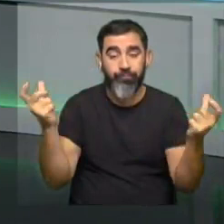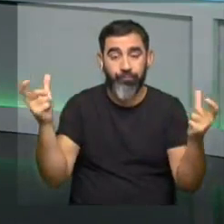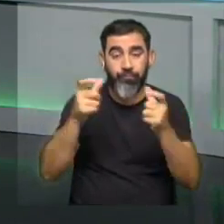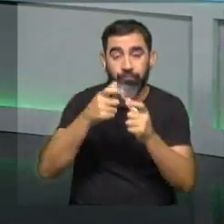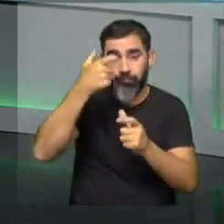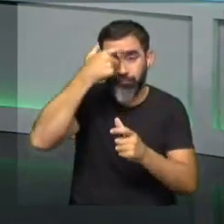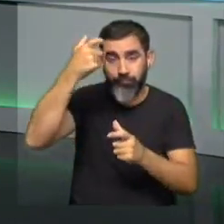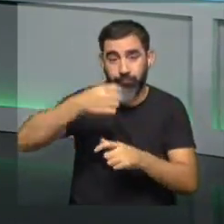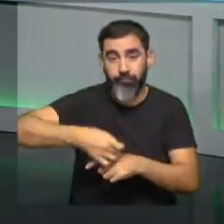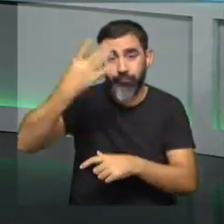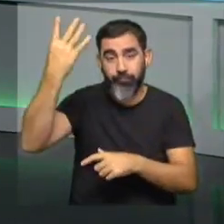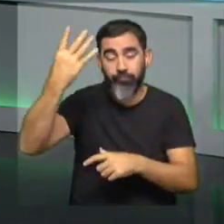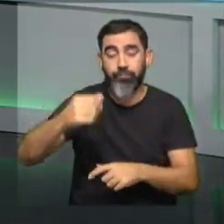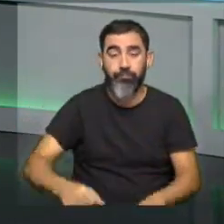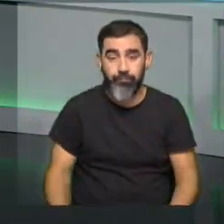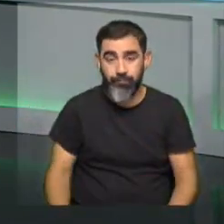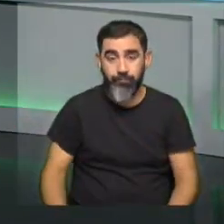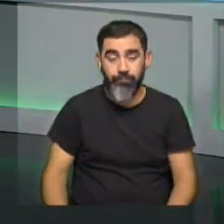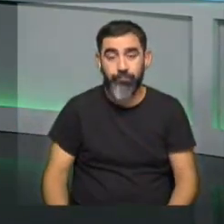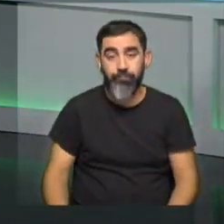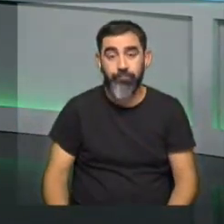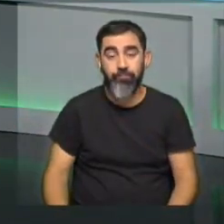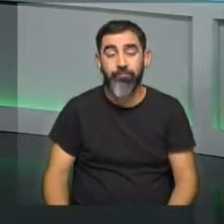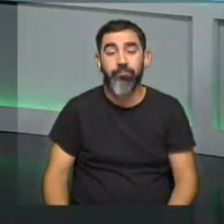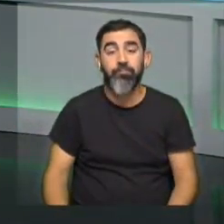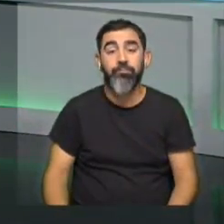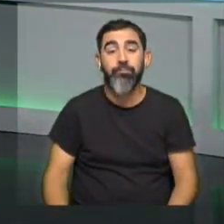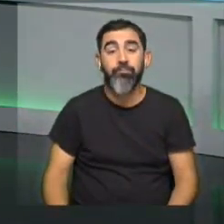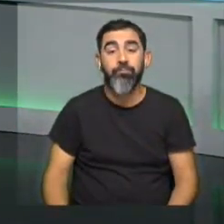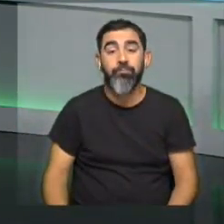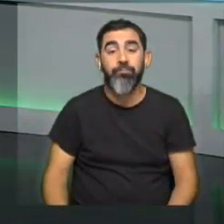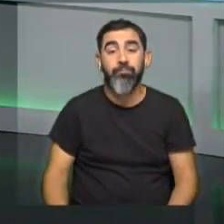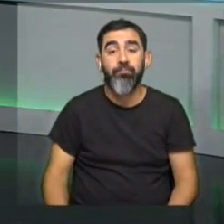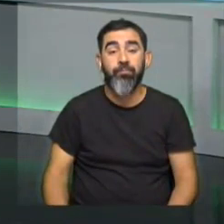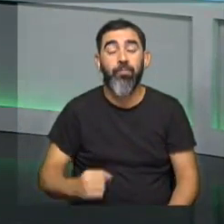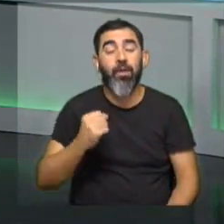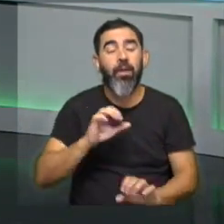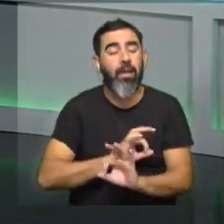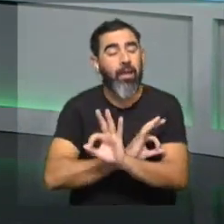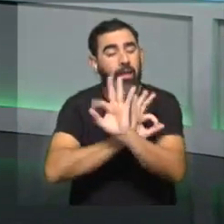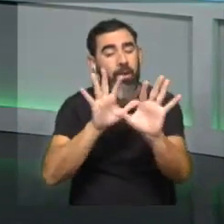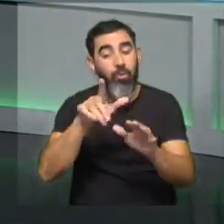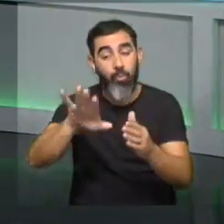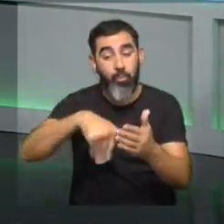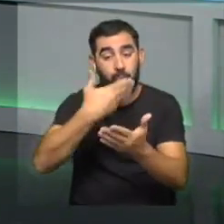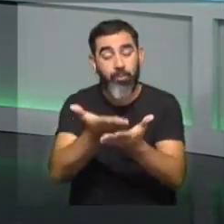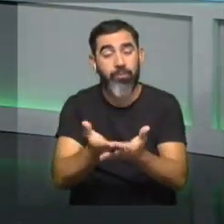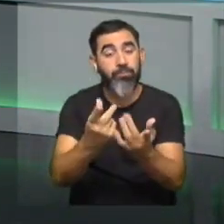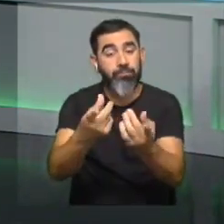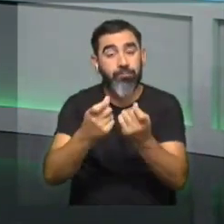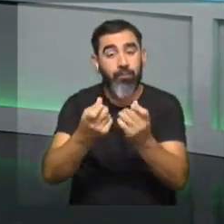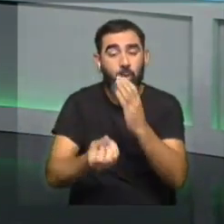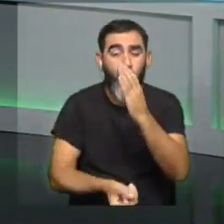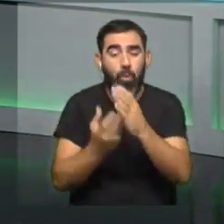de expertos que delineó la iniciativa. Para el ex integrante de ese grupo de especialistas, es claro que con esta propuesta será necesaria una